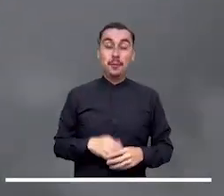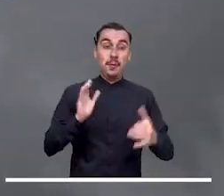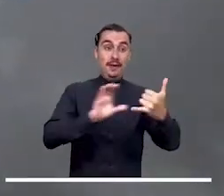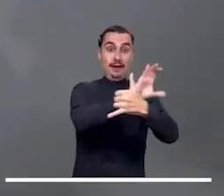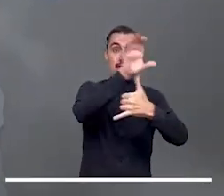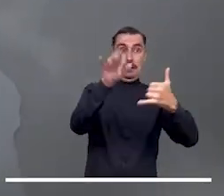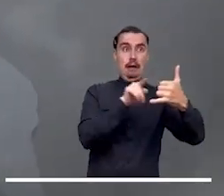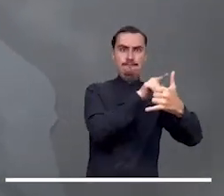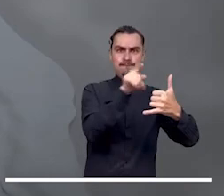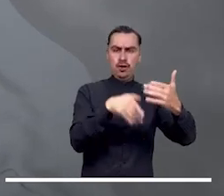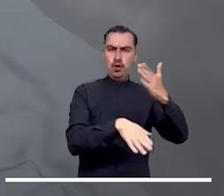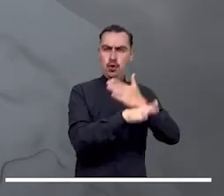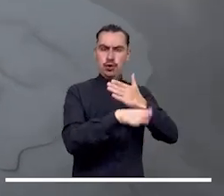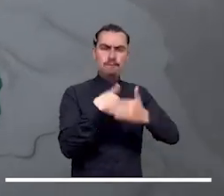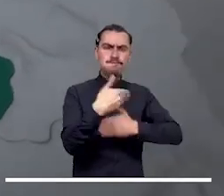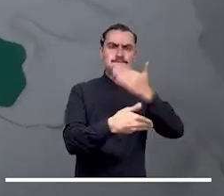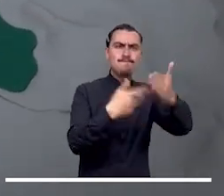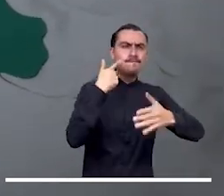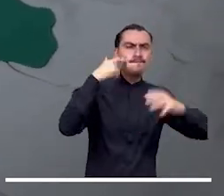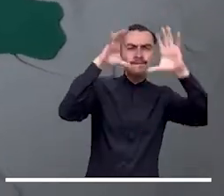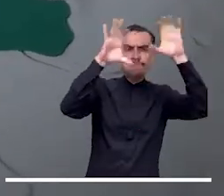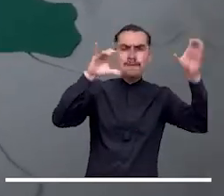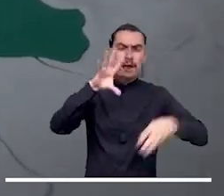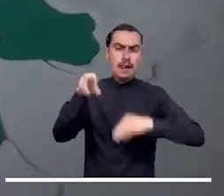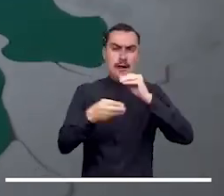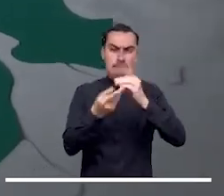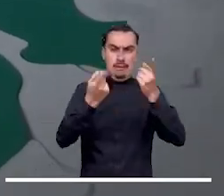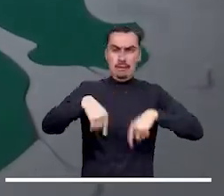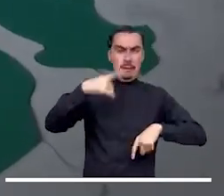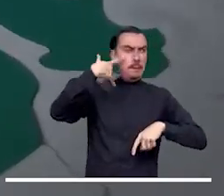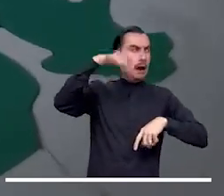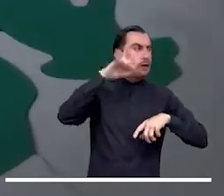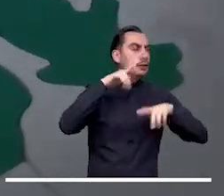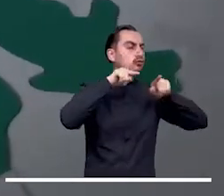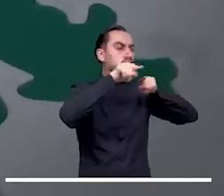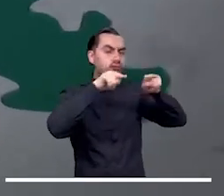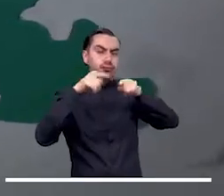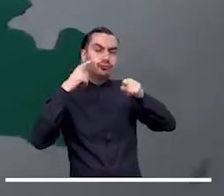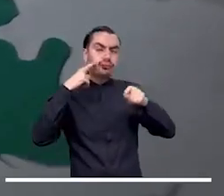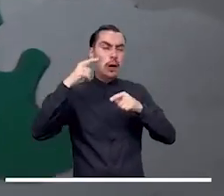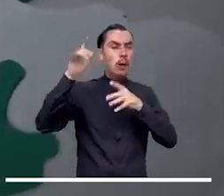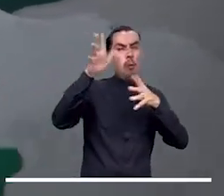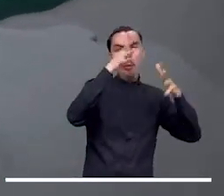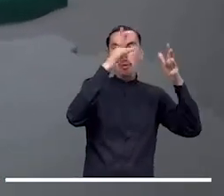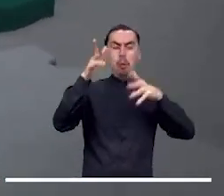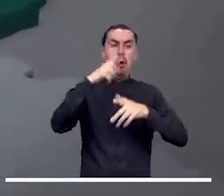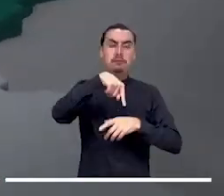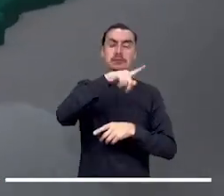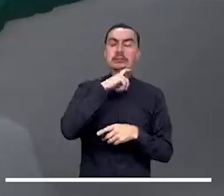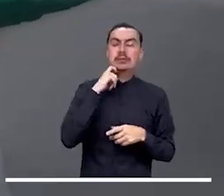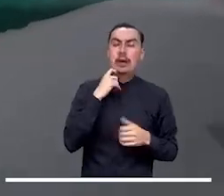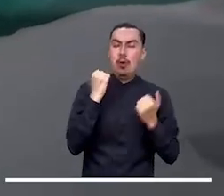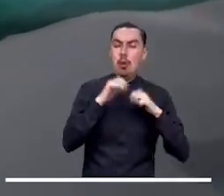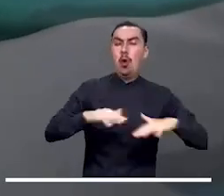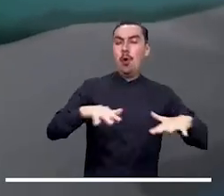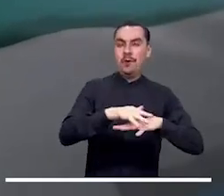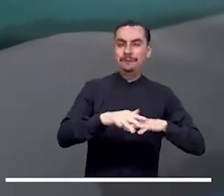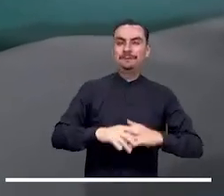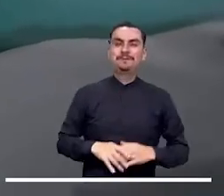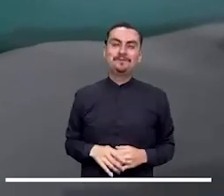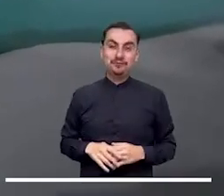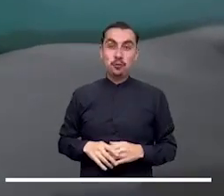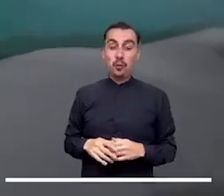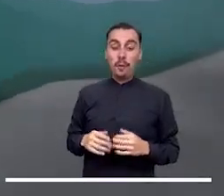región Caribe anochezca con tiempo mayormente seco, a excepción de algunas lloviznas moderadas en Córdoba, Sucre y